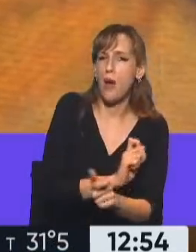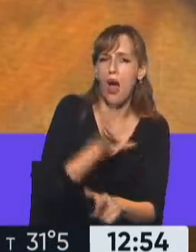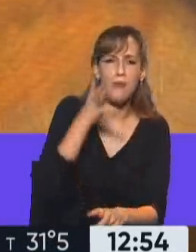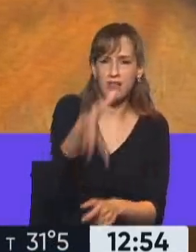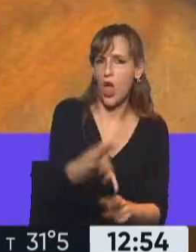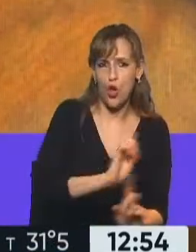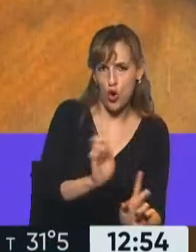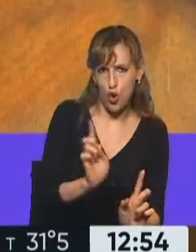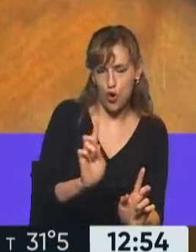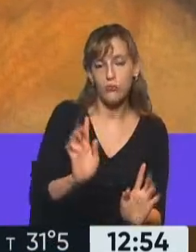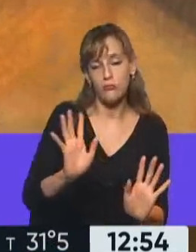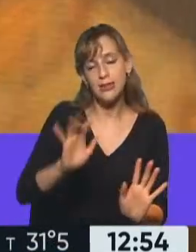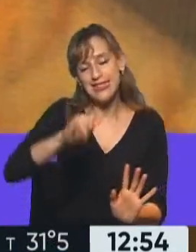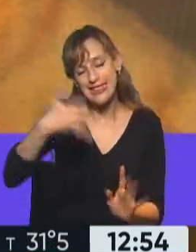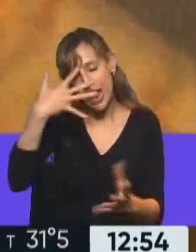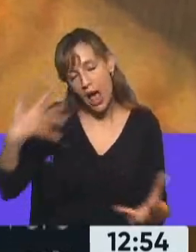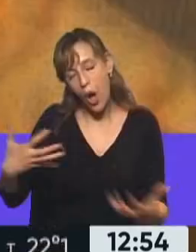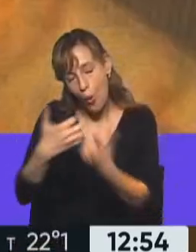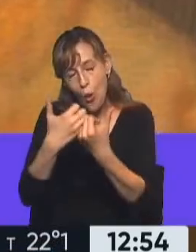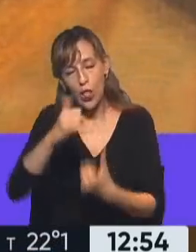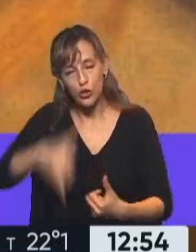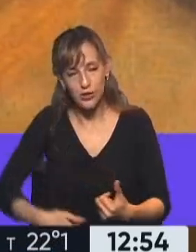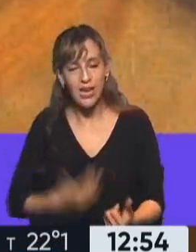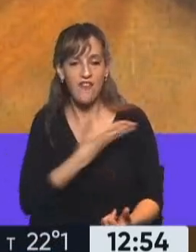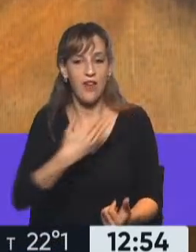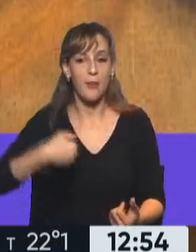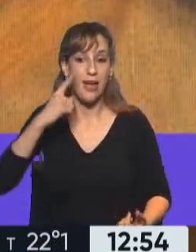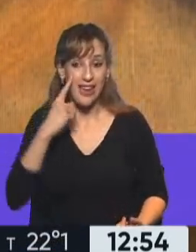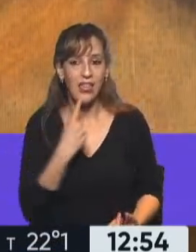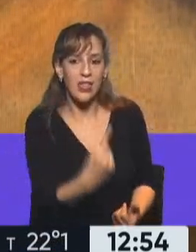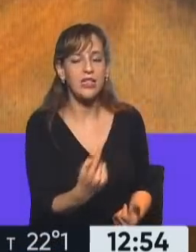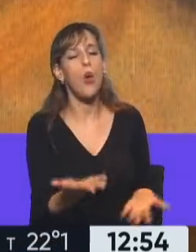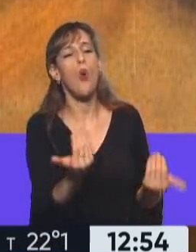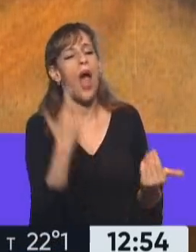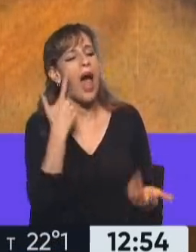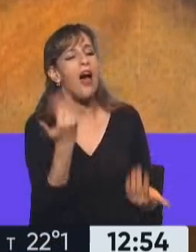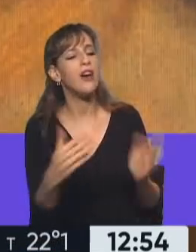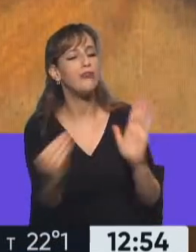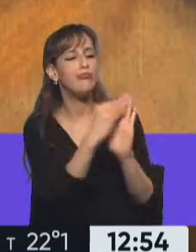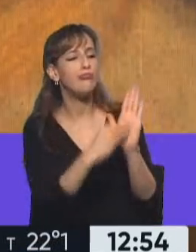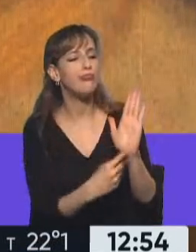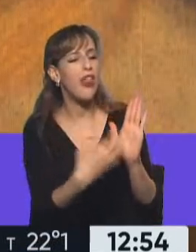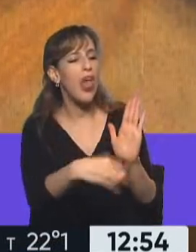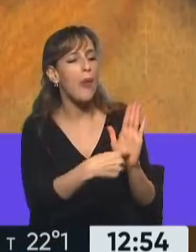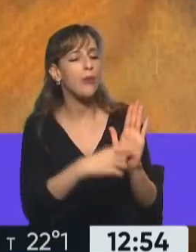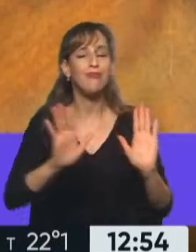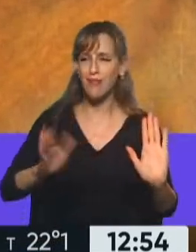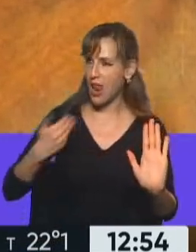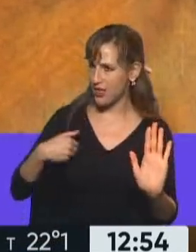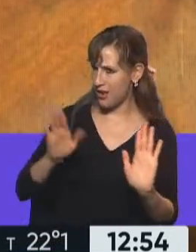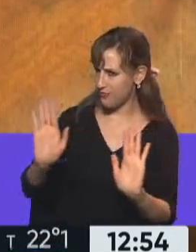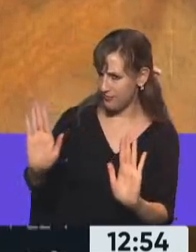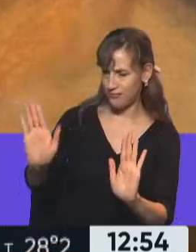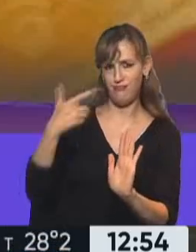Es cierto, hay acuerdos de Extended Fund Facility en donde el FMI te dice, che, quiero todo esto. Argentina ha logrado que eso no sea